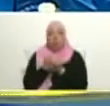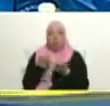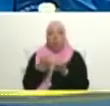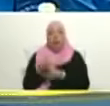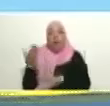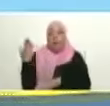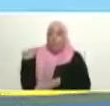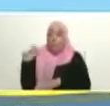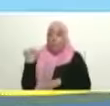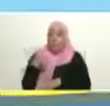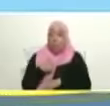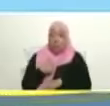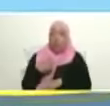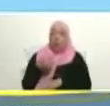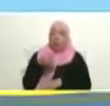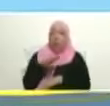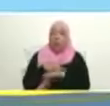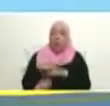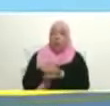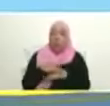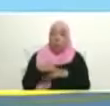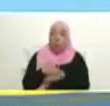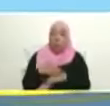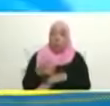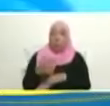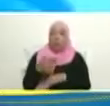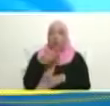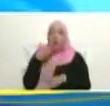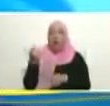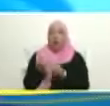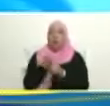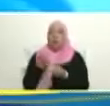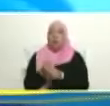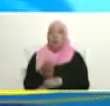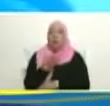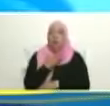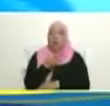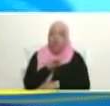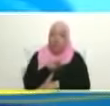Pida. Deje la timidez.